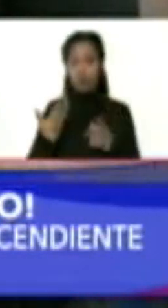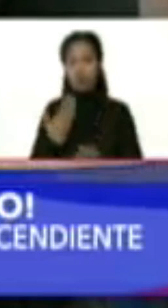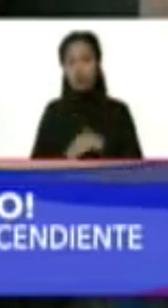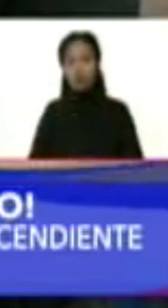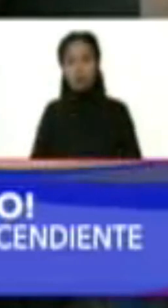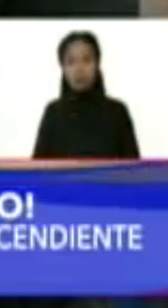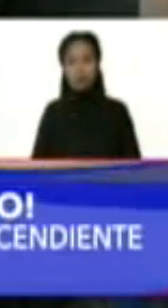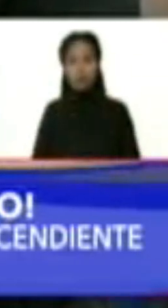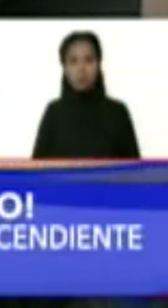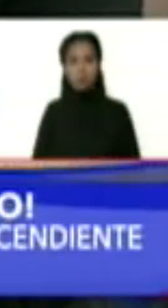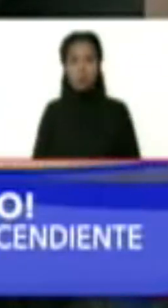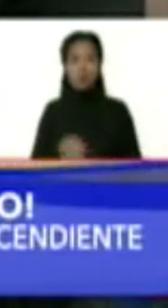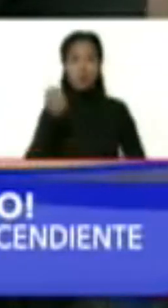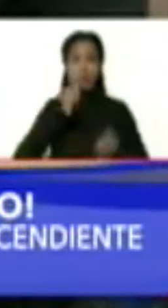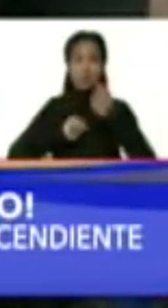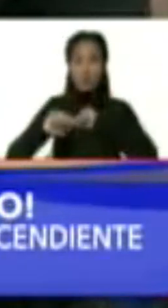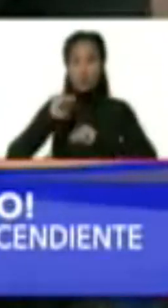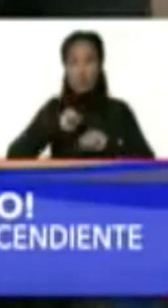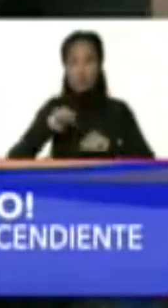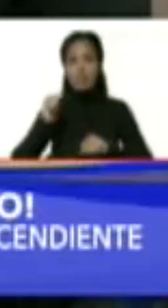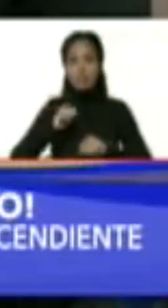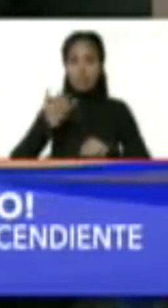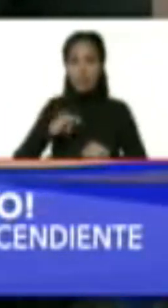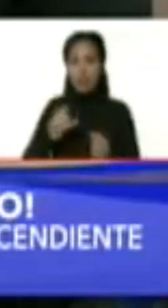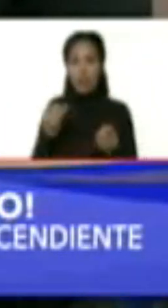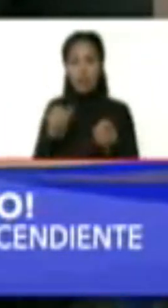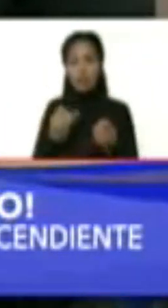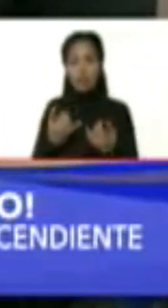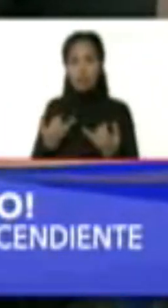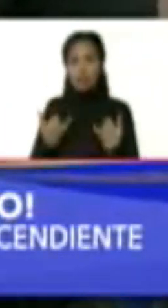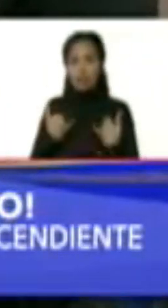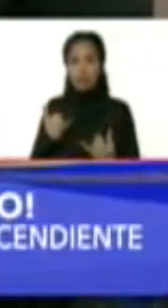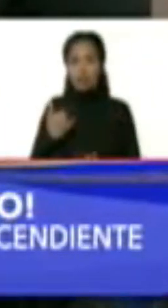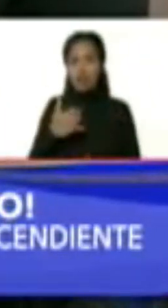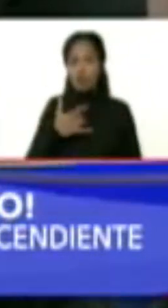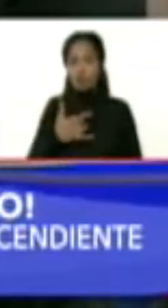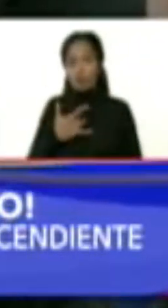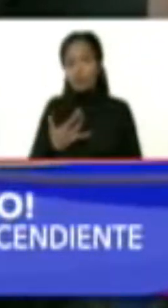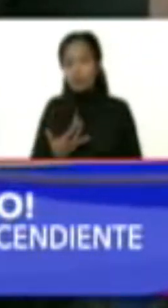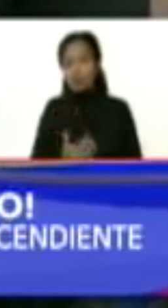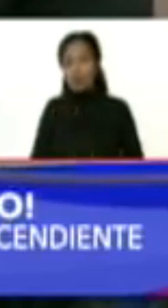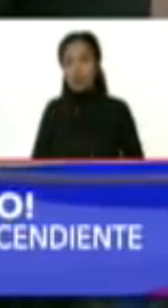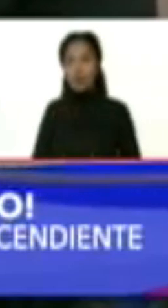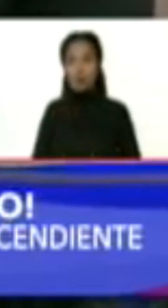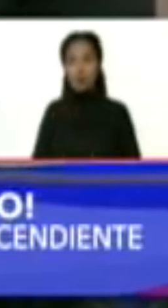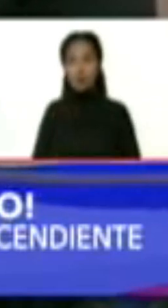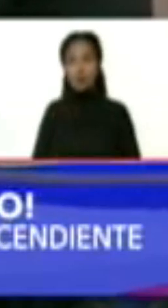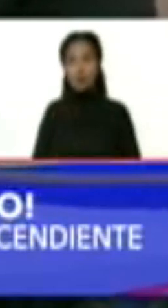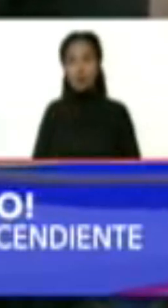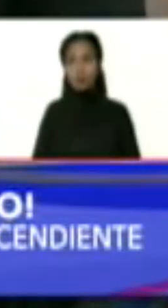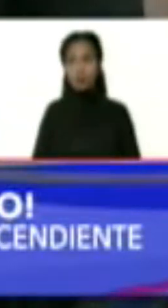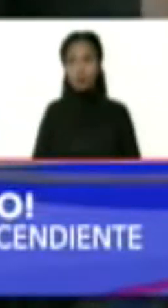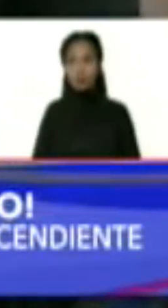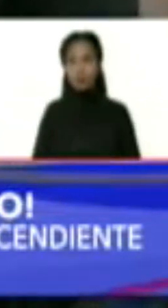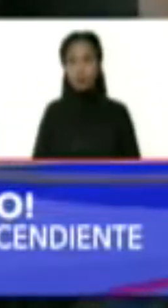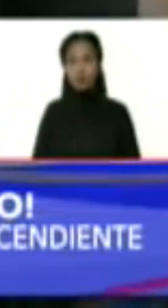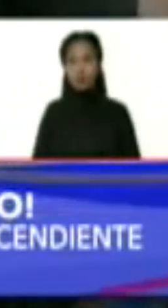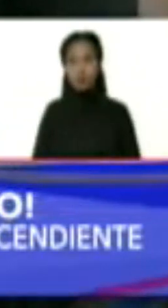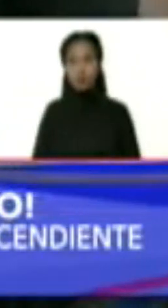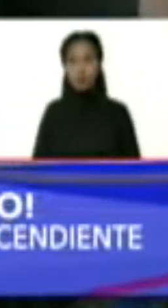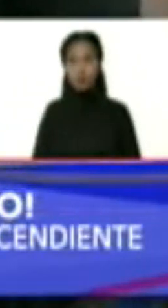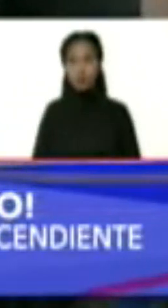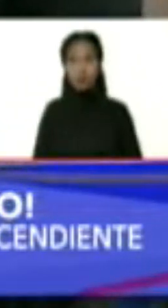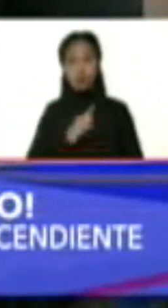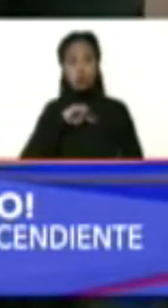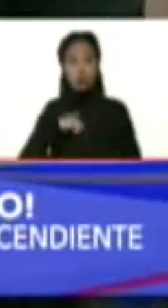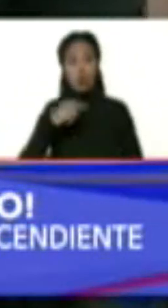l'intégrité nous. Para defender nuestra integridad. Lever campé pour défendre ressources naturelles nous yo. Nosotros